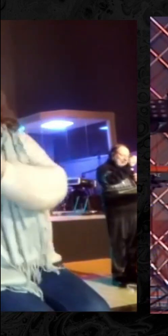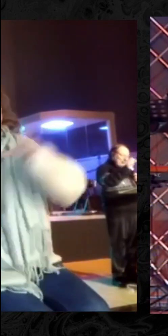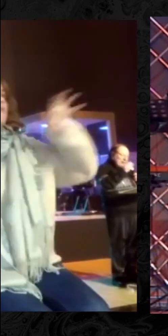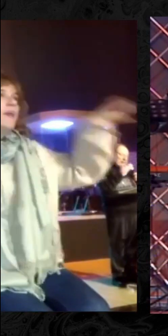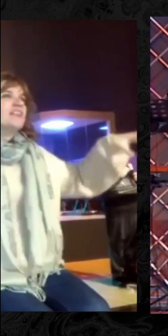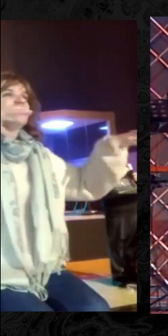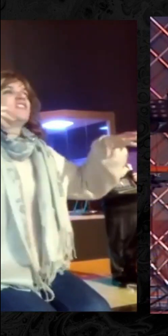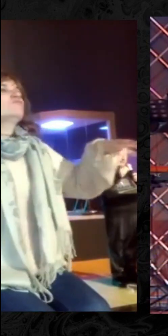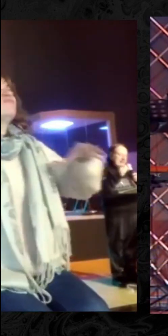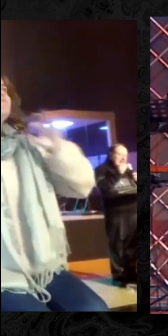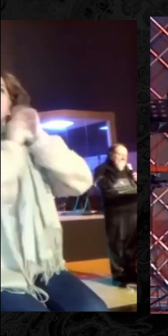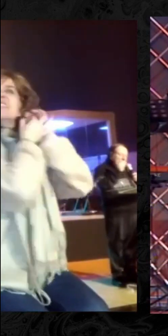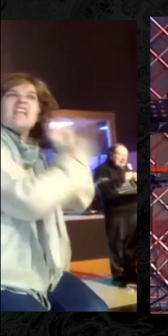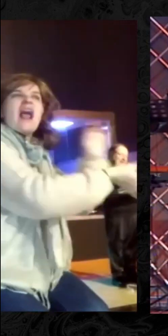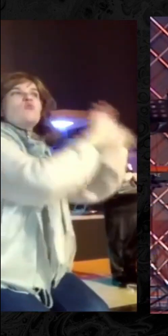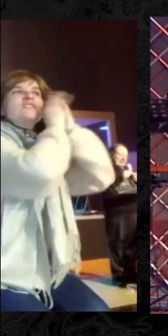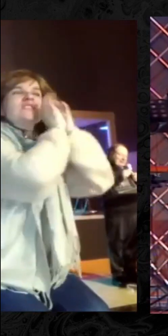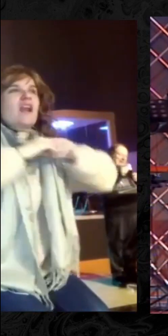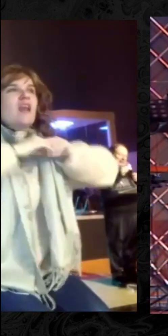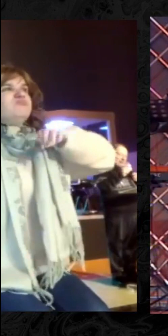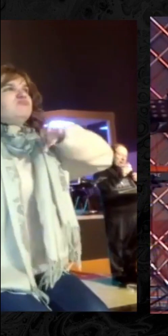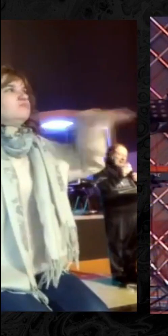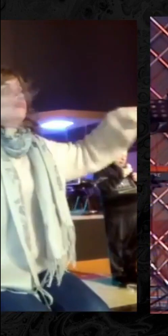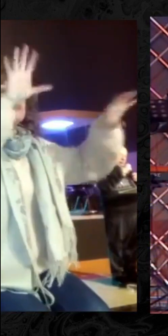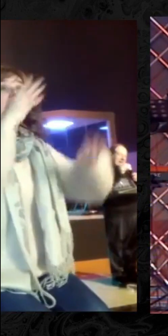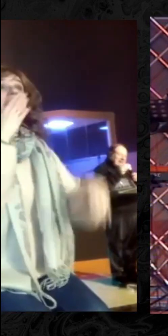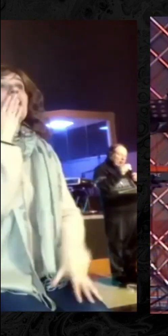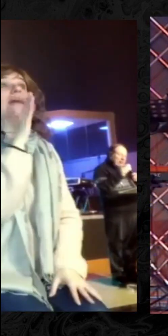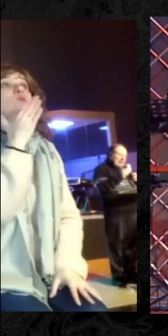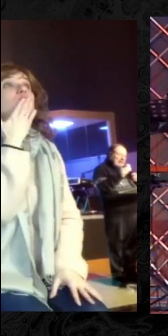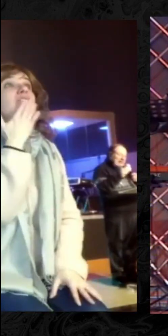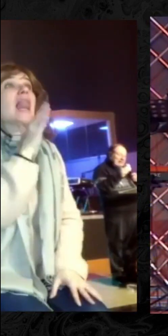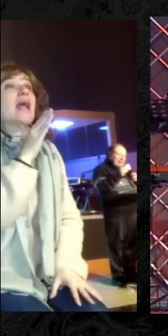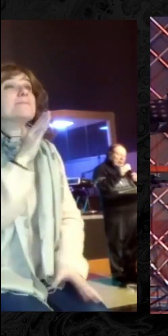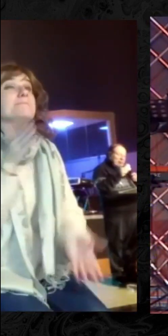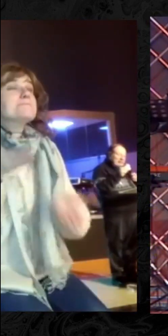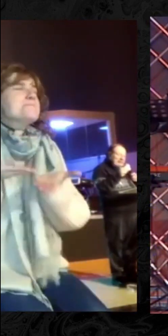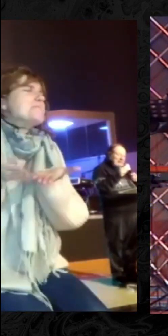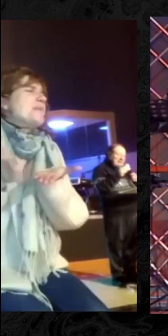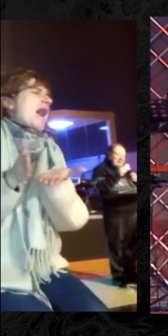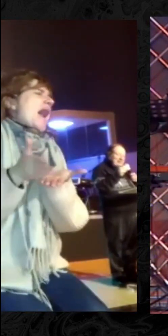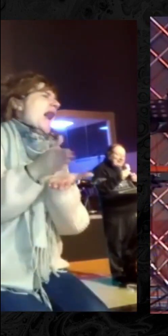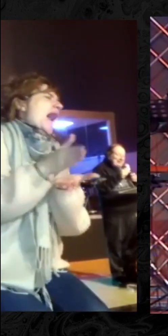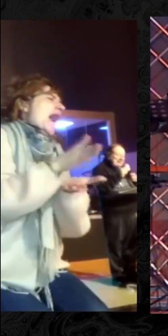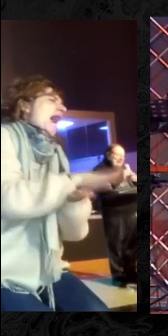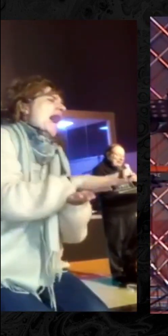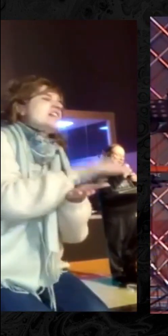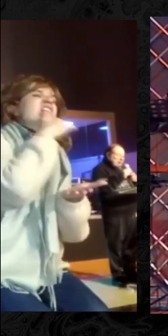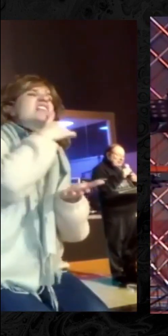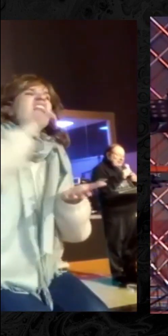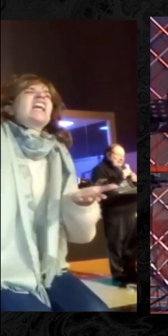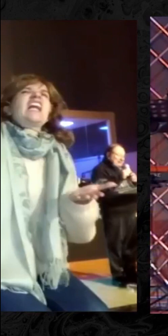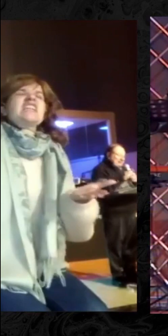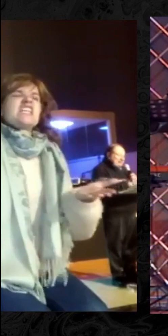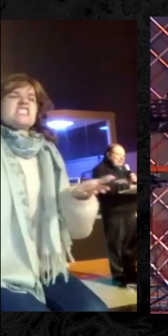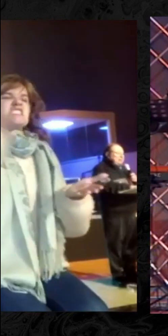setenta después de Cristo y Jerusalén atención a Esto será hollada por los gentiles Hasta que el tiempo de